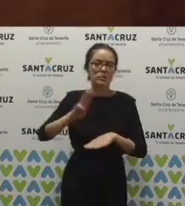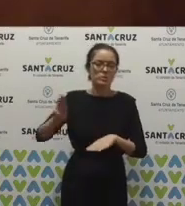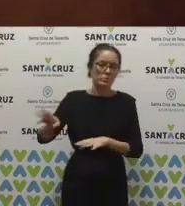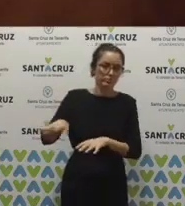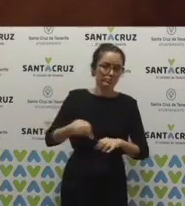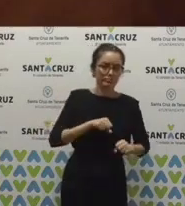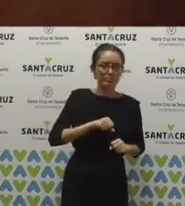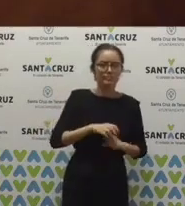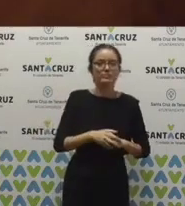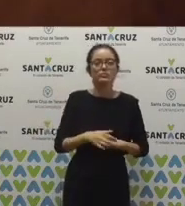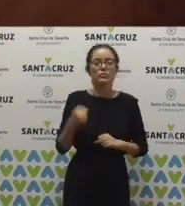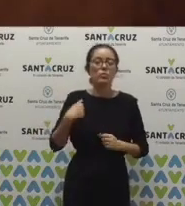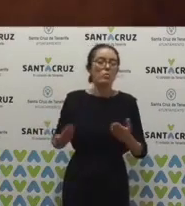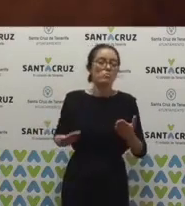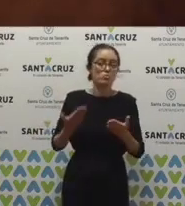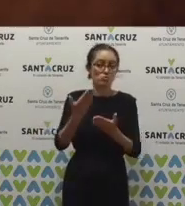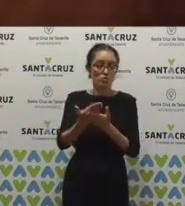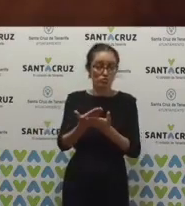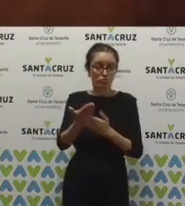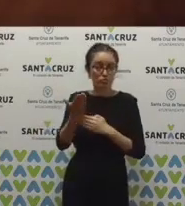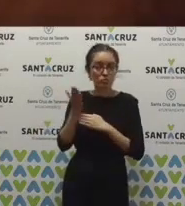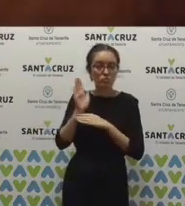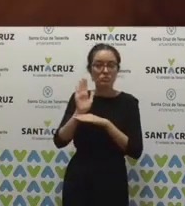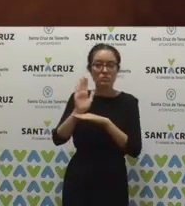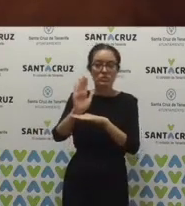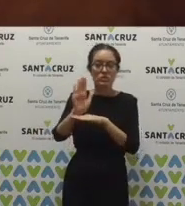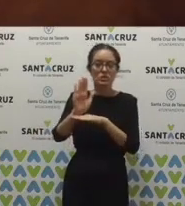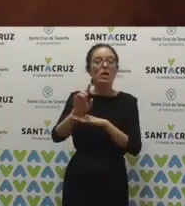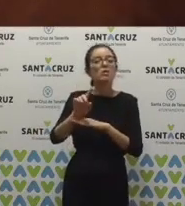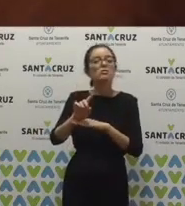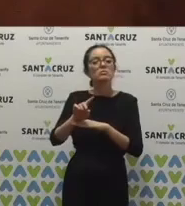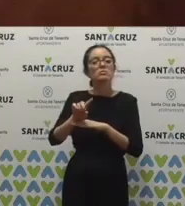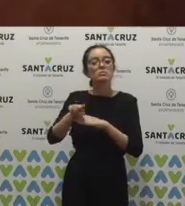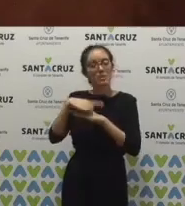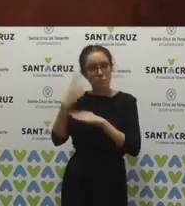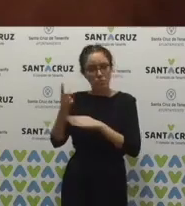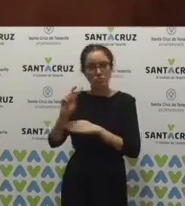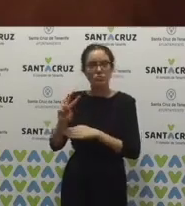a este pleno que lr en mi segunda intervención